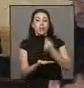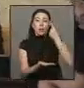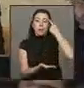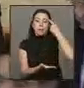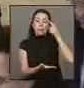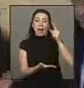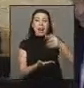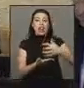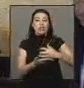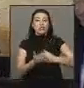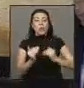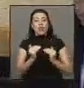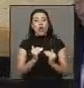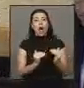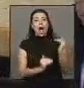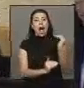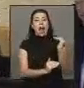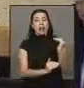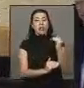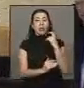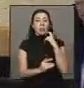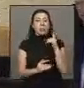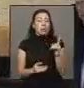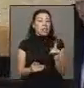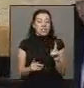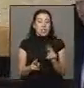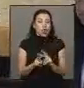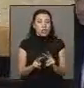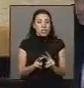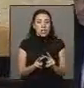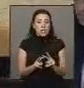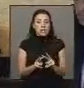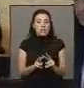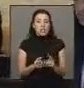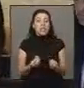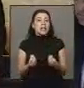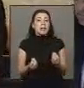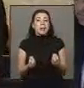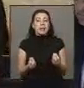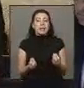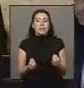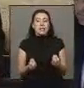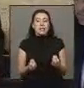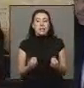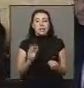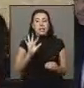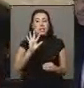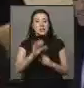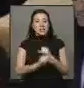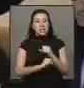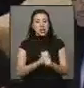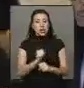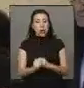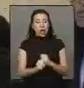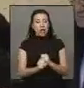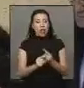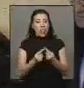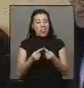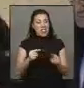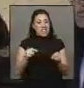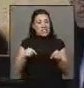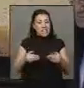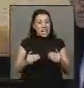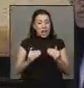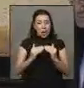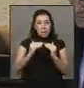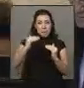para aquellas remuneraciones altas, porque de no ocurrir, lo que va a pasar es que en 5 años la diferencia, que hoy